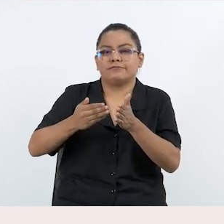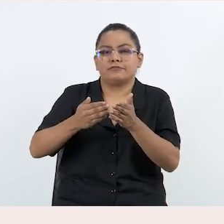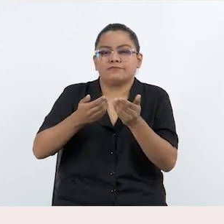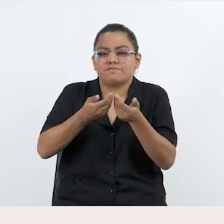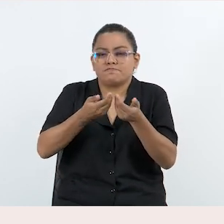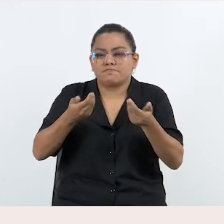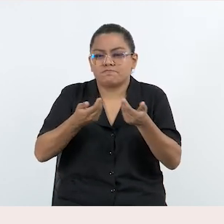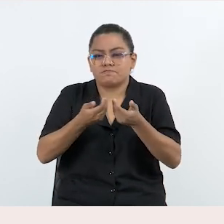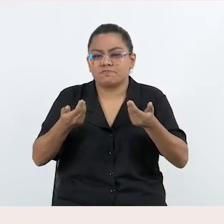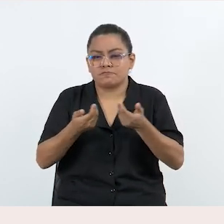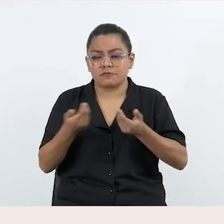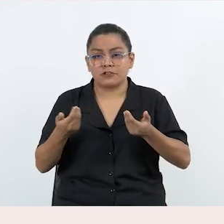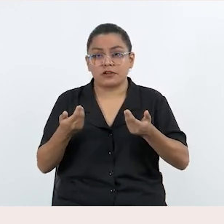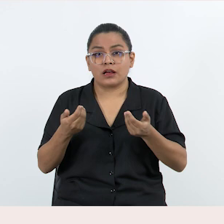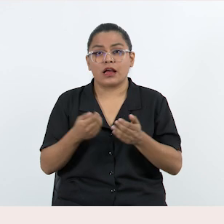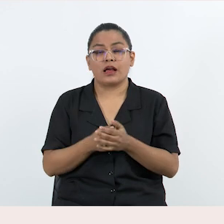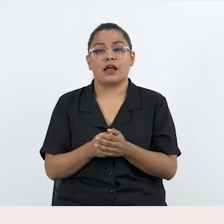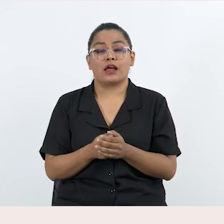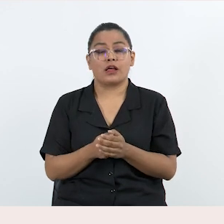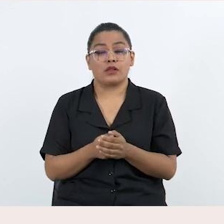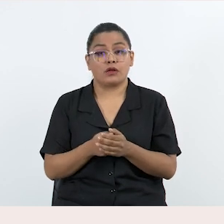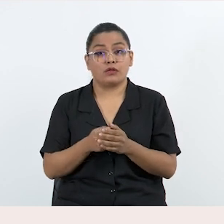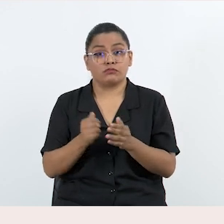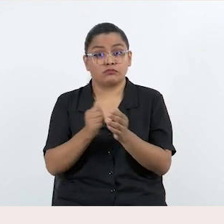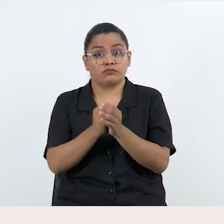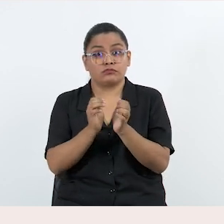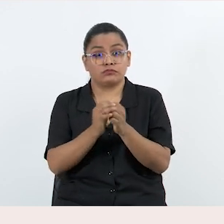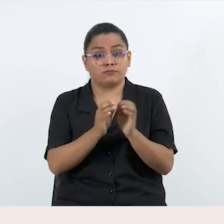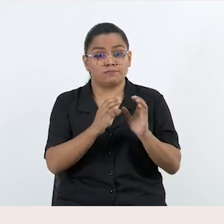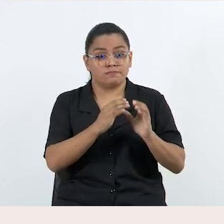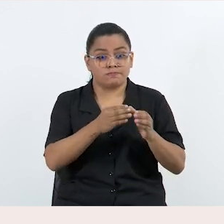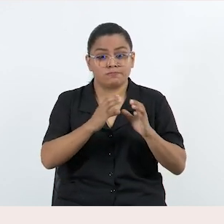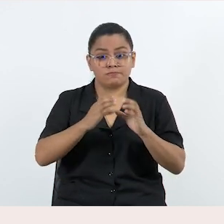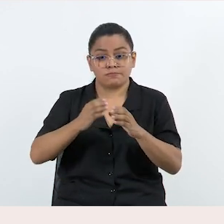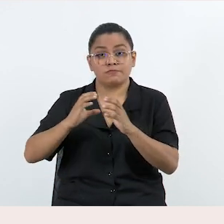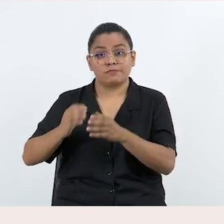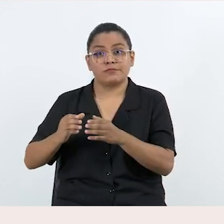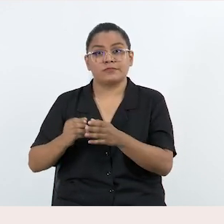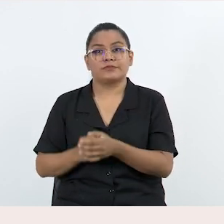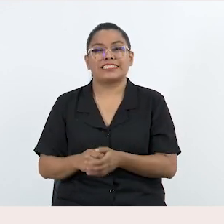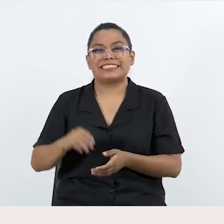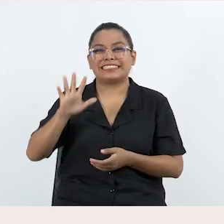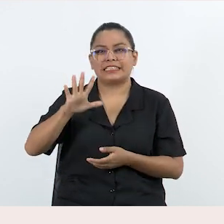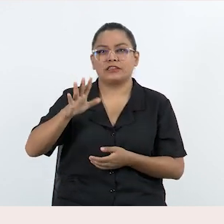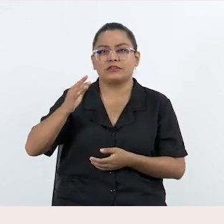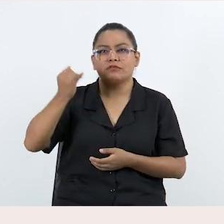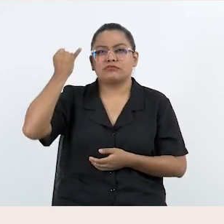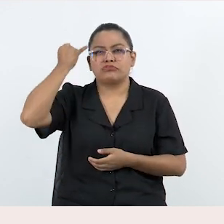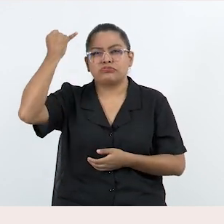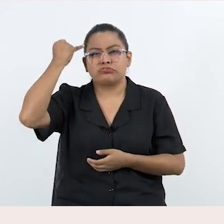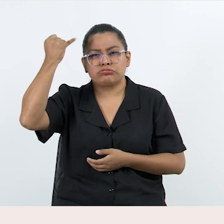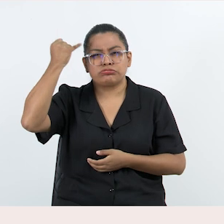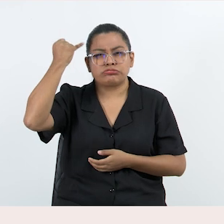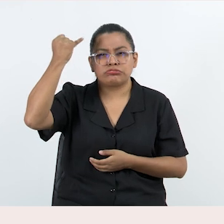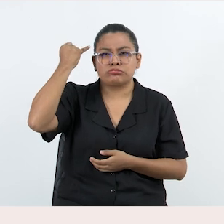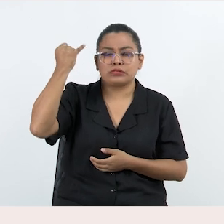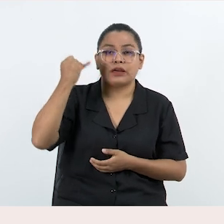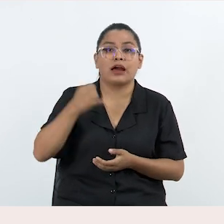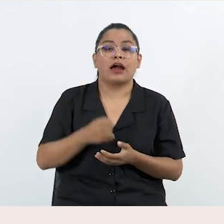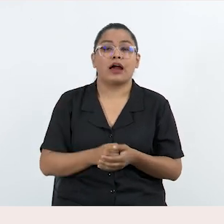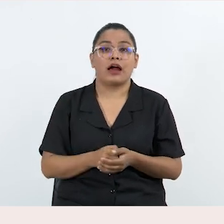a desglosar el problema de los pequeños grupos formados. Paso 5. Lluvia de